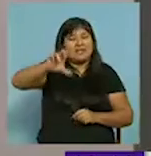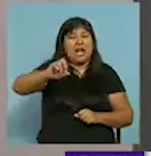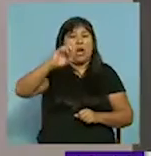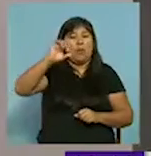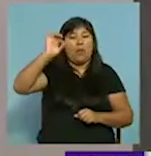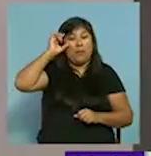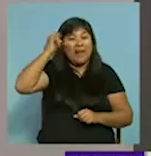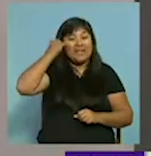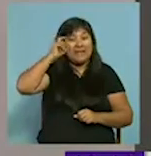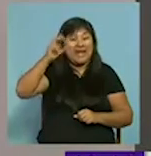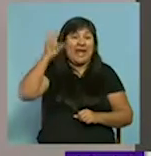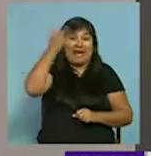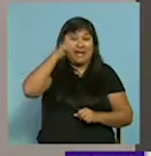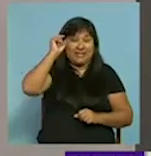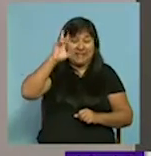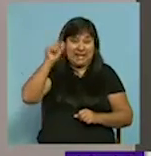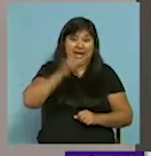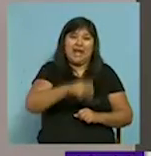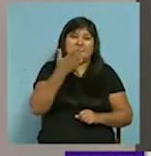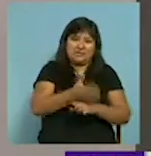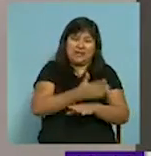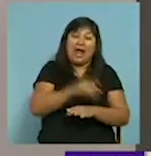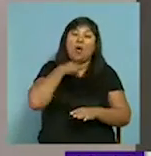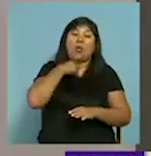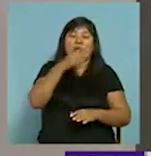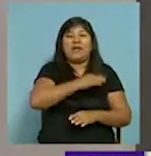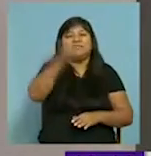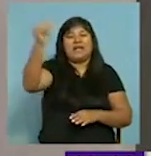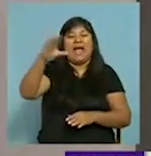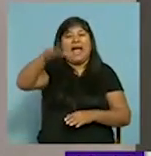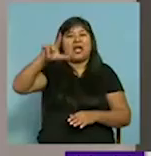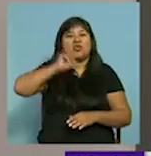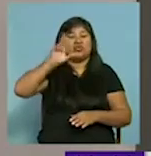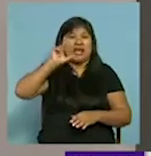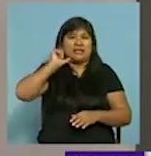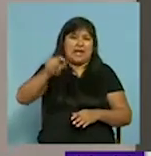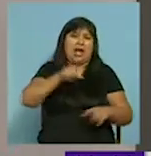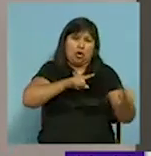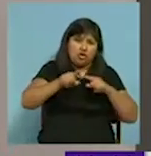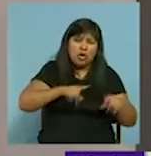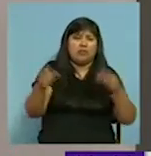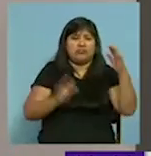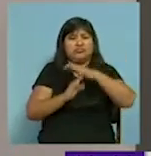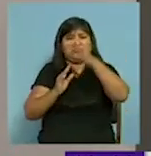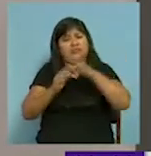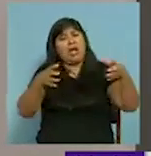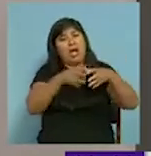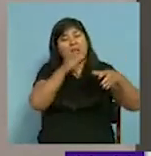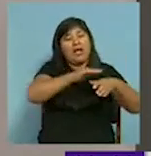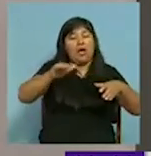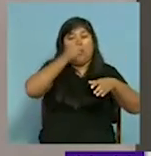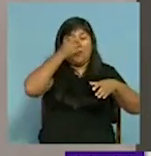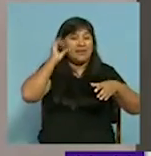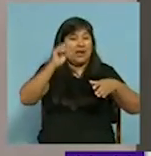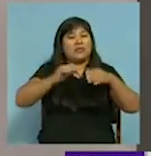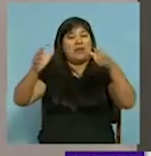muy bien en costa rica que ha llegado a dirigir la selección sub-17 la selección sub-20 ha llegado a ser coordinador de selecciones veremos que le